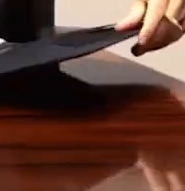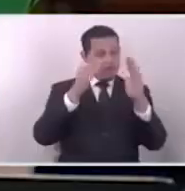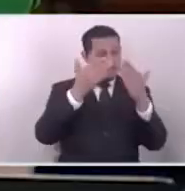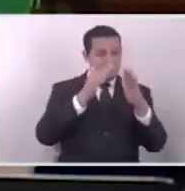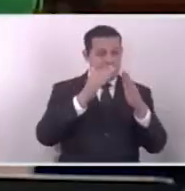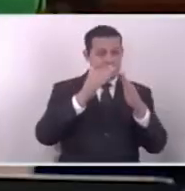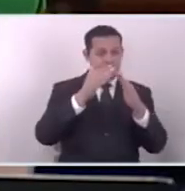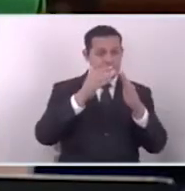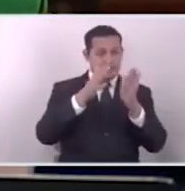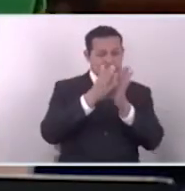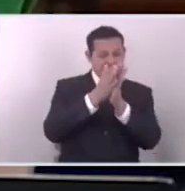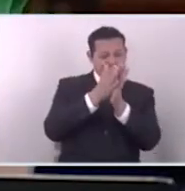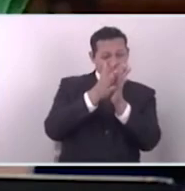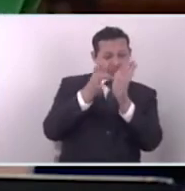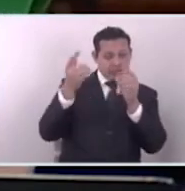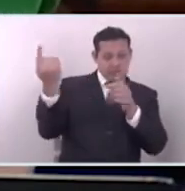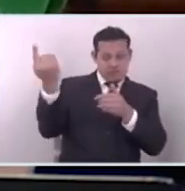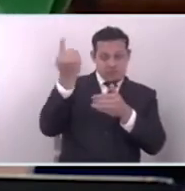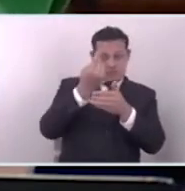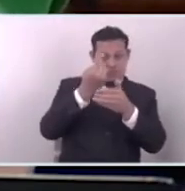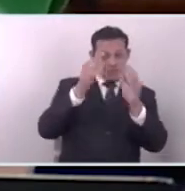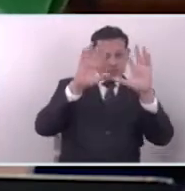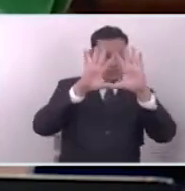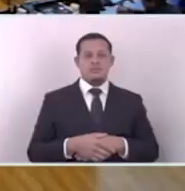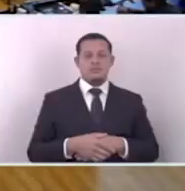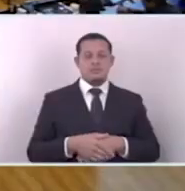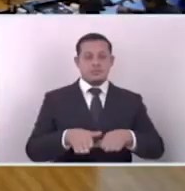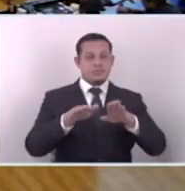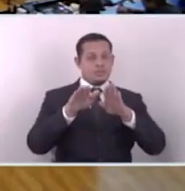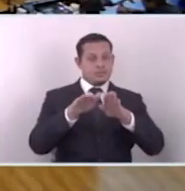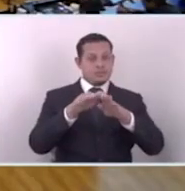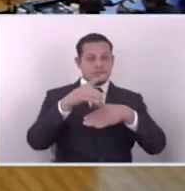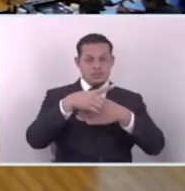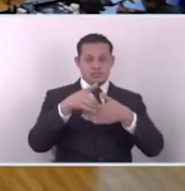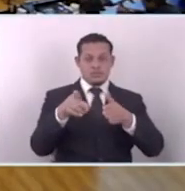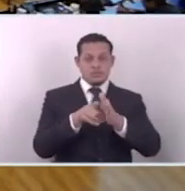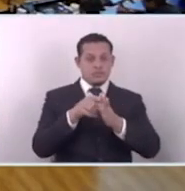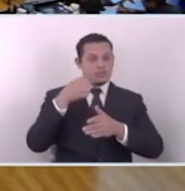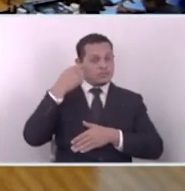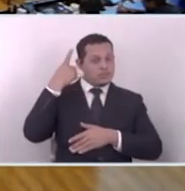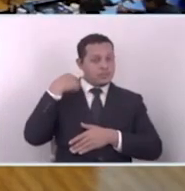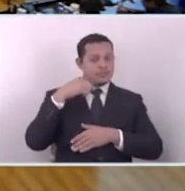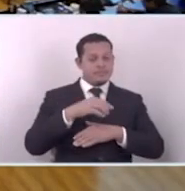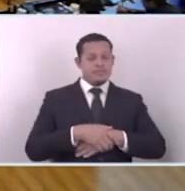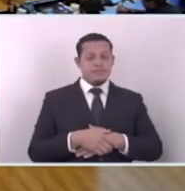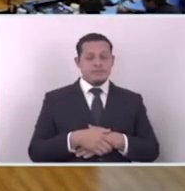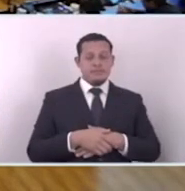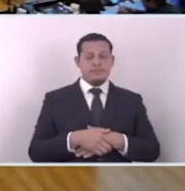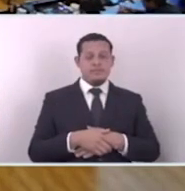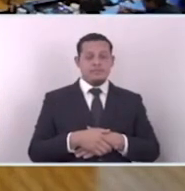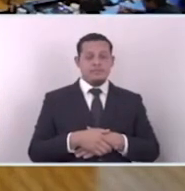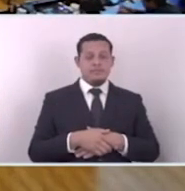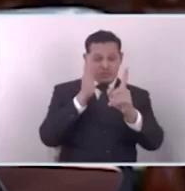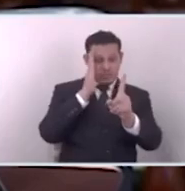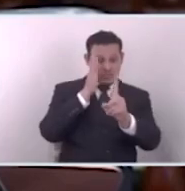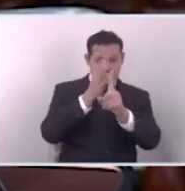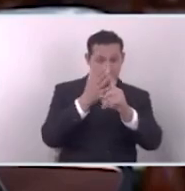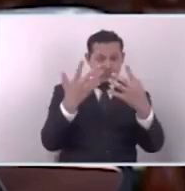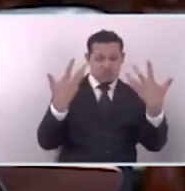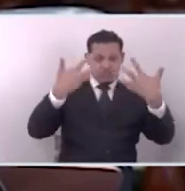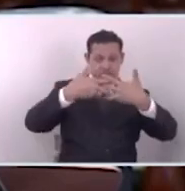diputados de oposición aseguran que el acuerdo no estipula cuánto invertirá Google en el país sino sólo la inversión del Estado